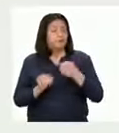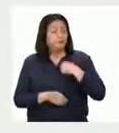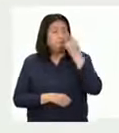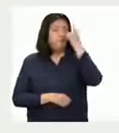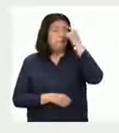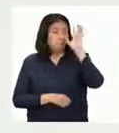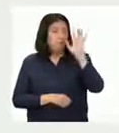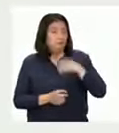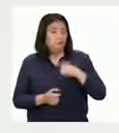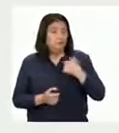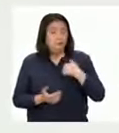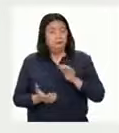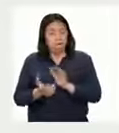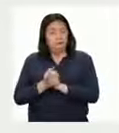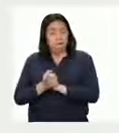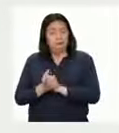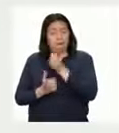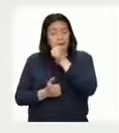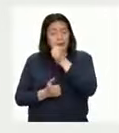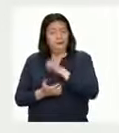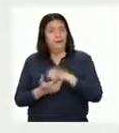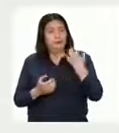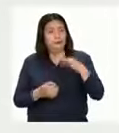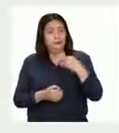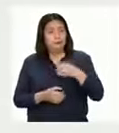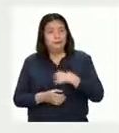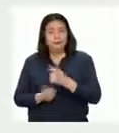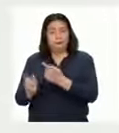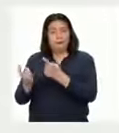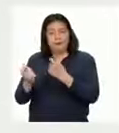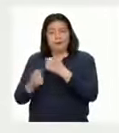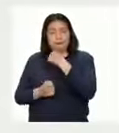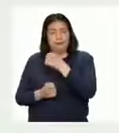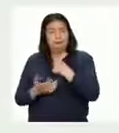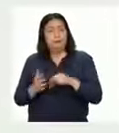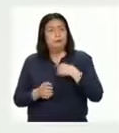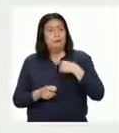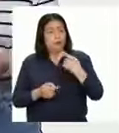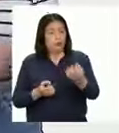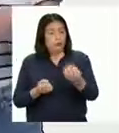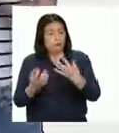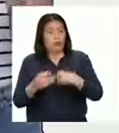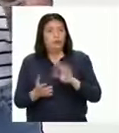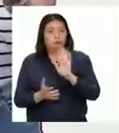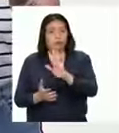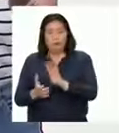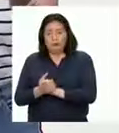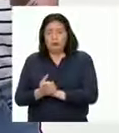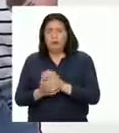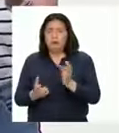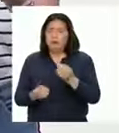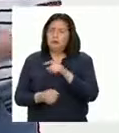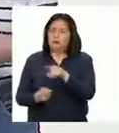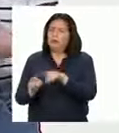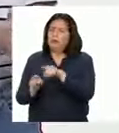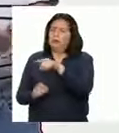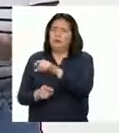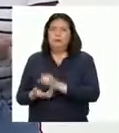ocurrido porque tengo un amigo periodista que todo el tiempo me hace entrevistas y me ha contado cómo es su trabajo. ¿Y si lo hacemos como él?